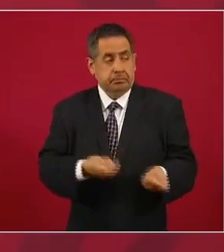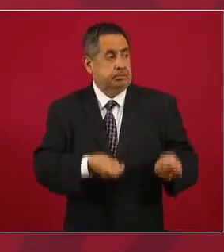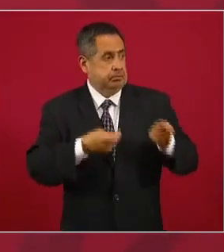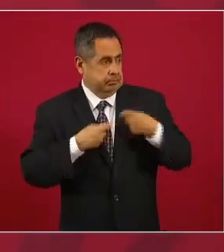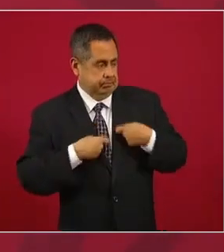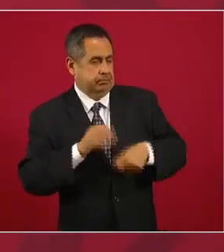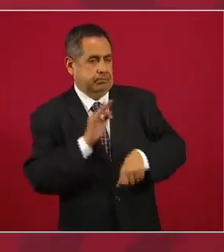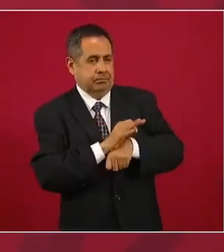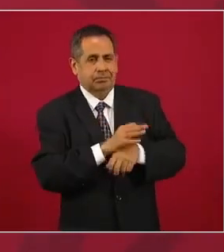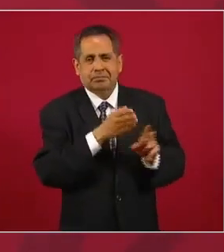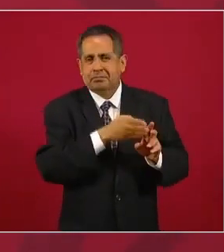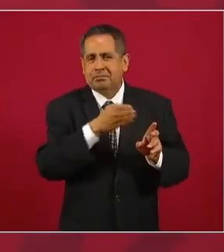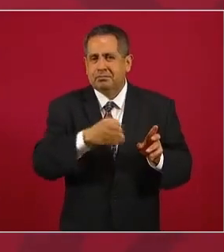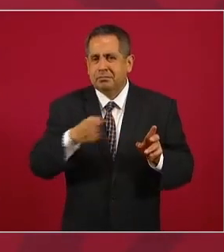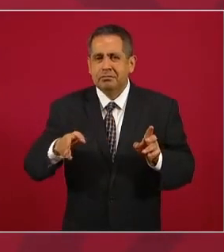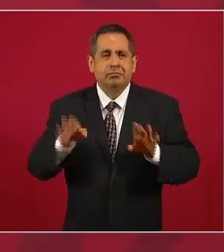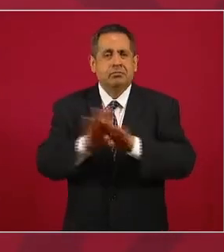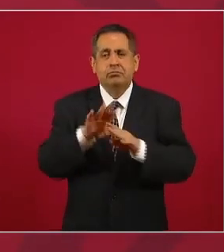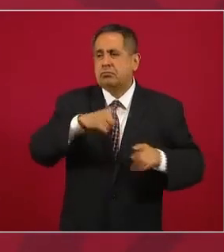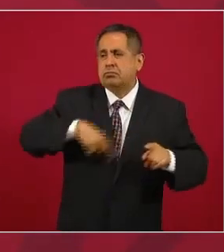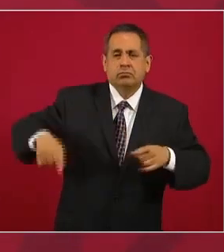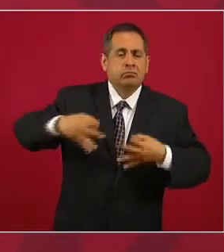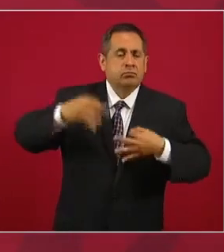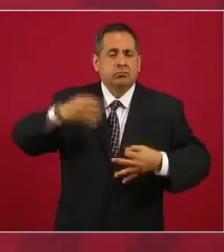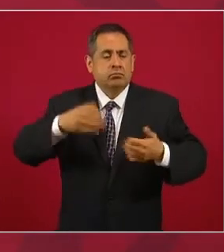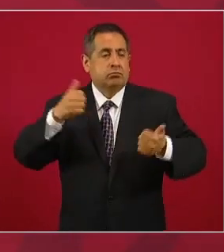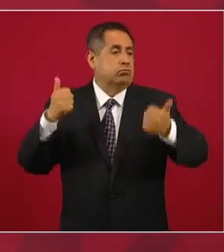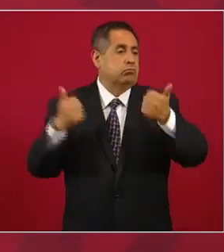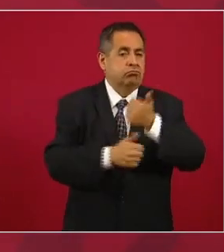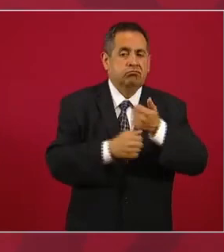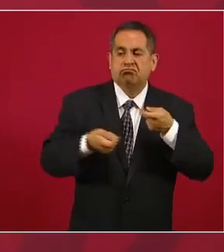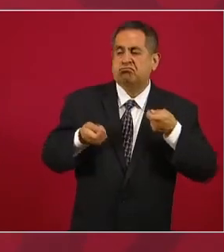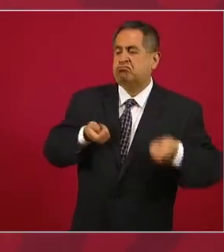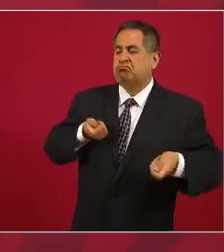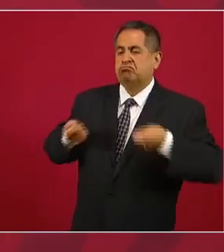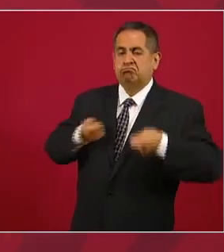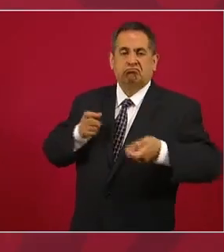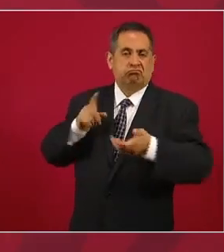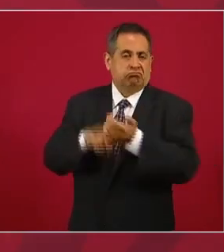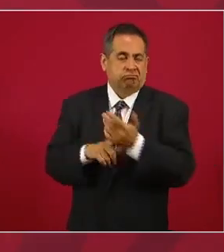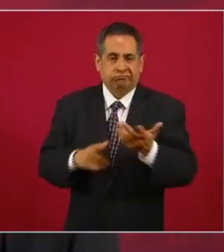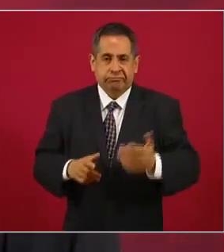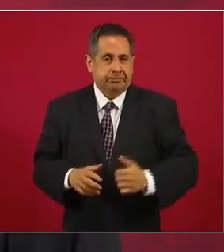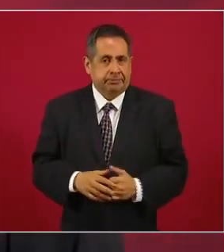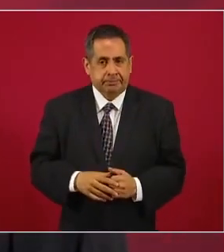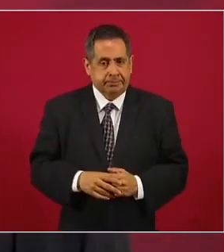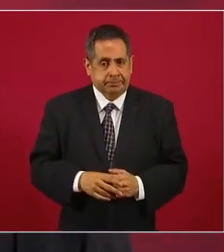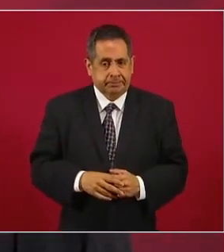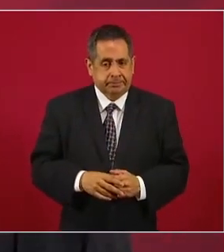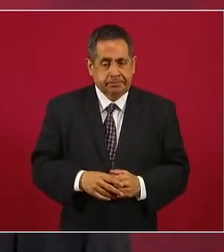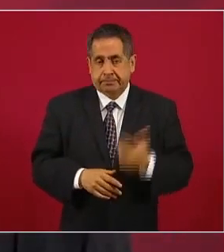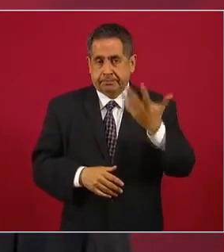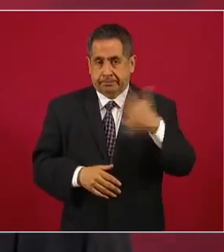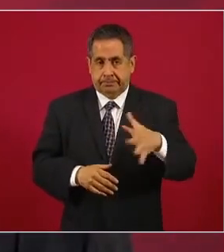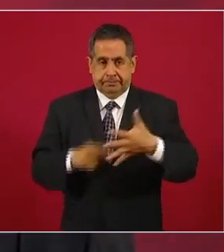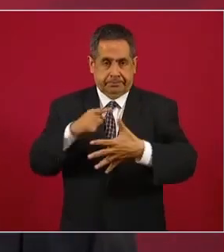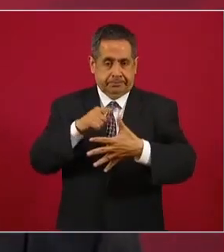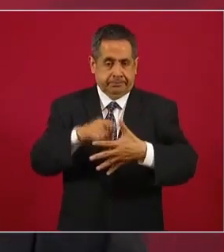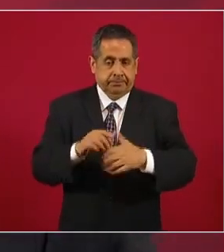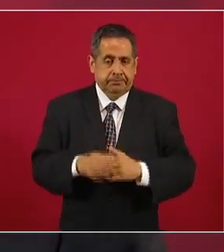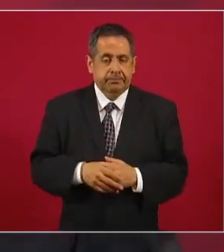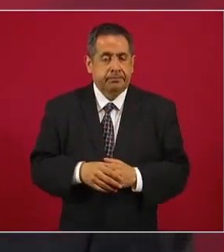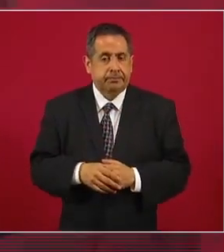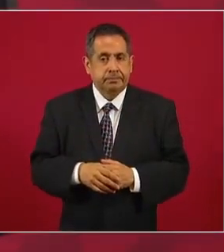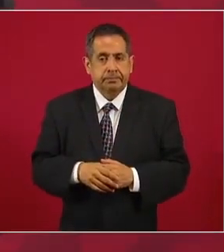de justicia puestos al servicio de los propios gobernantes. Décimo,